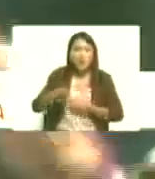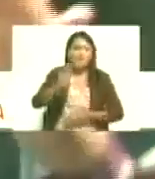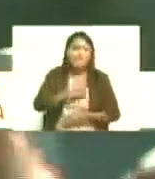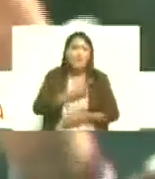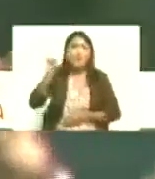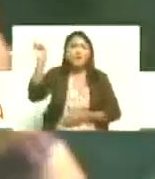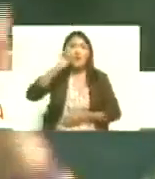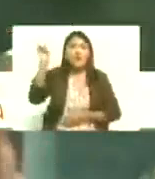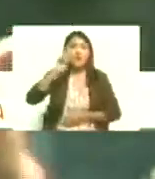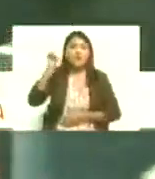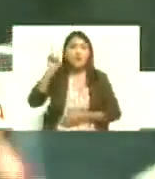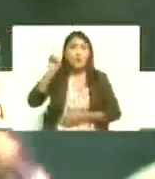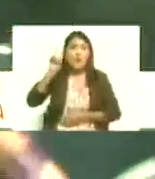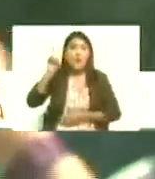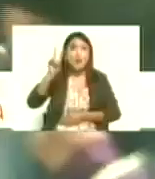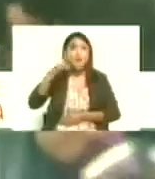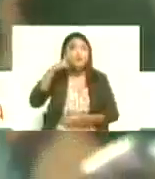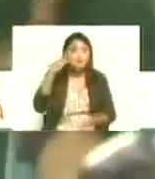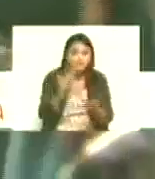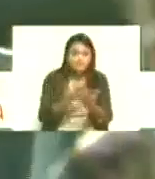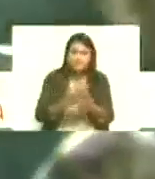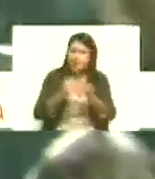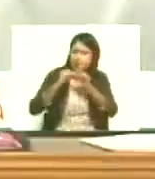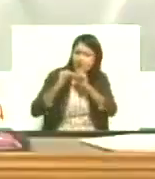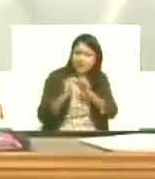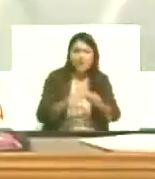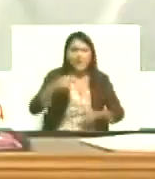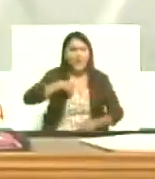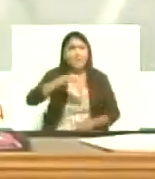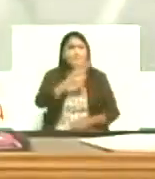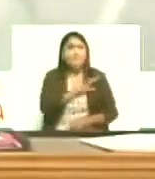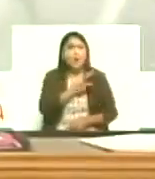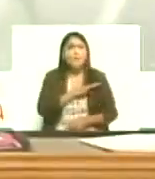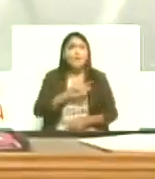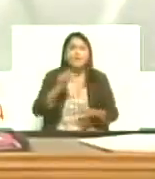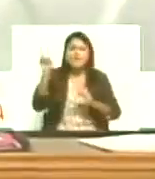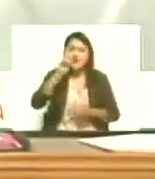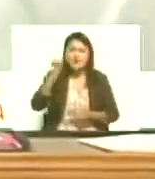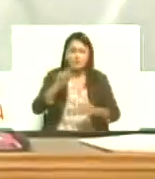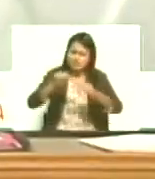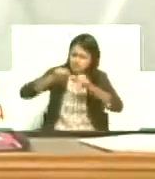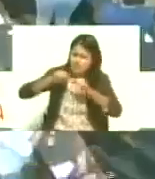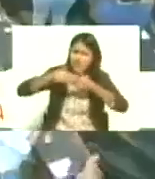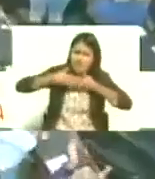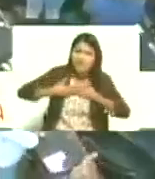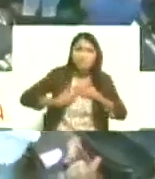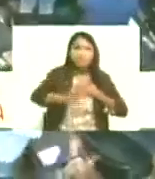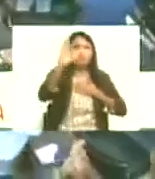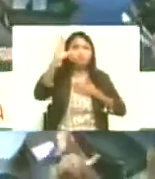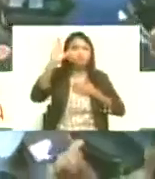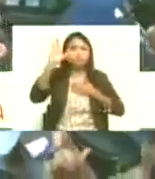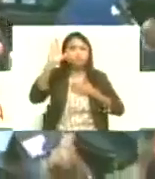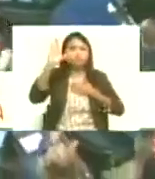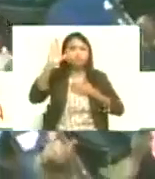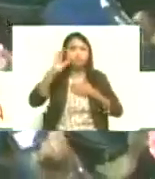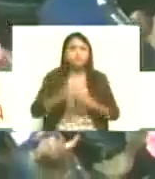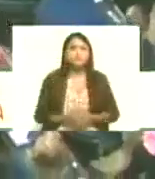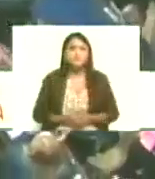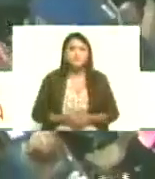nuestro, será nuestro y es nuestro a los hijos de nuestros